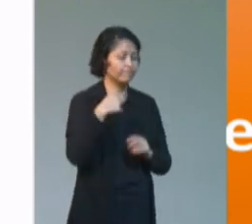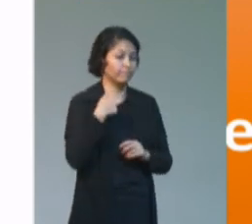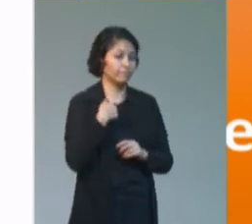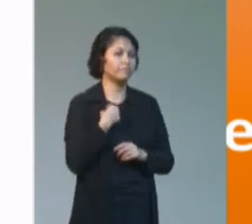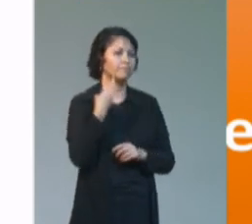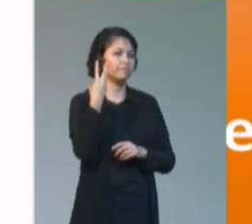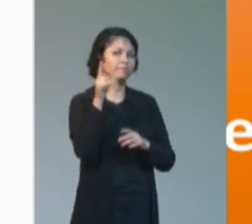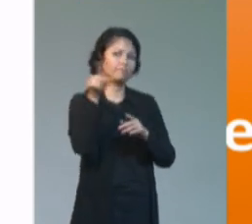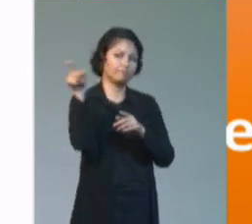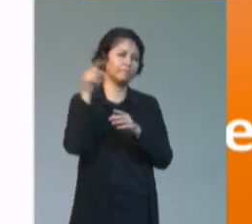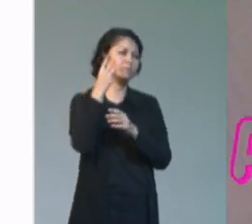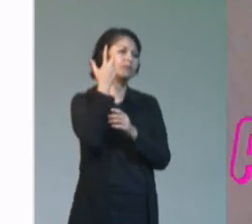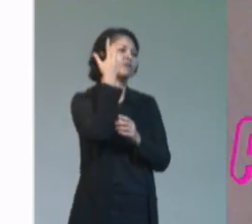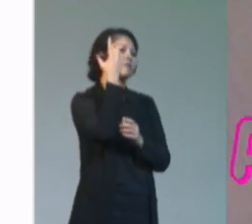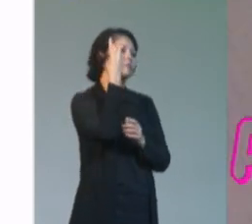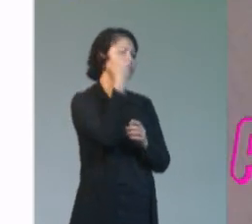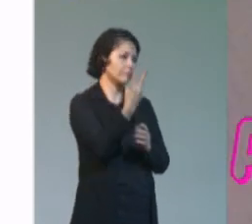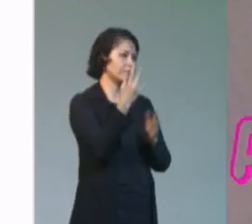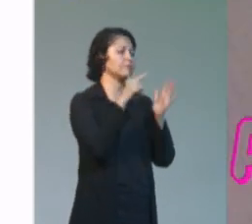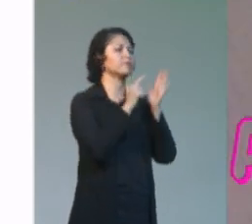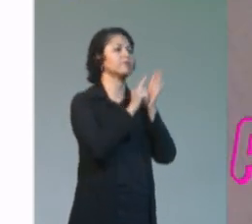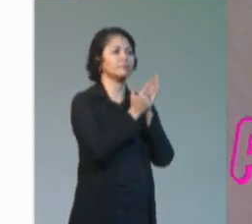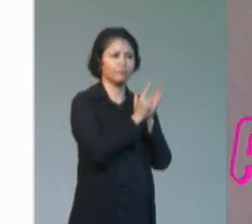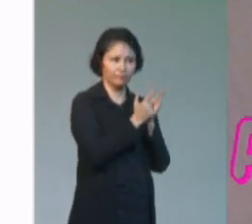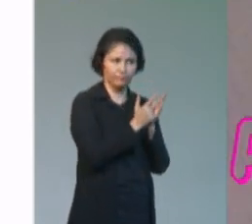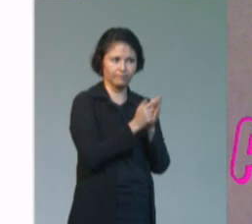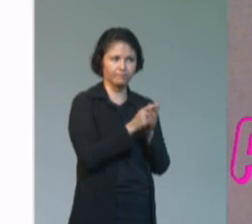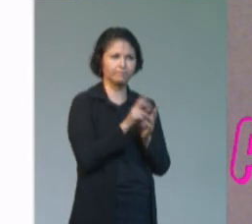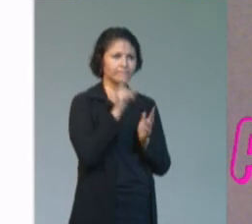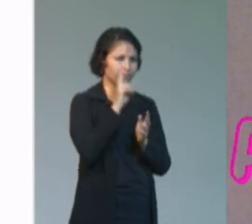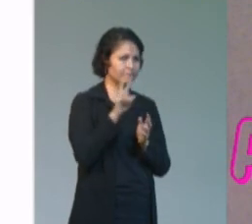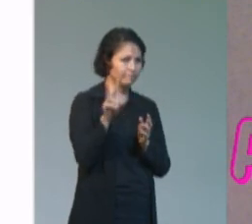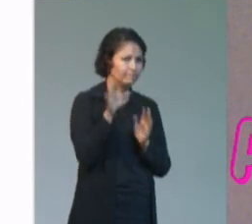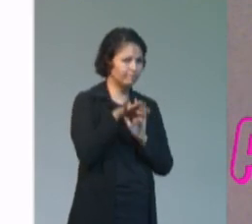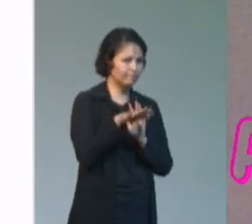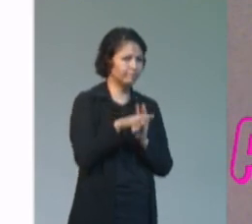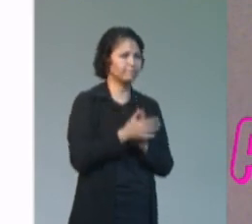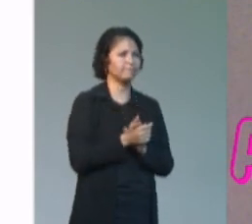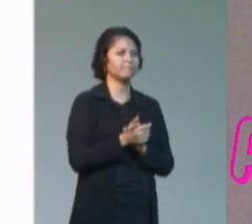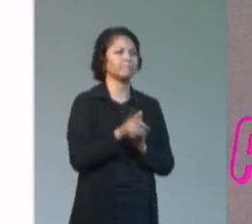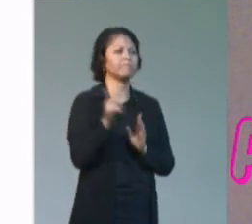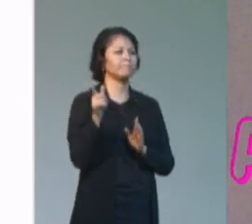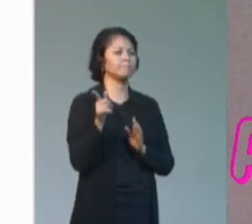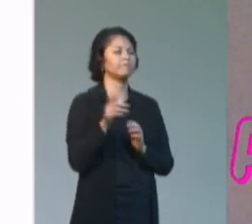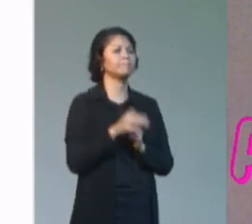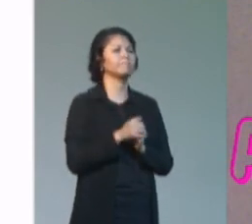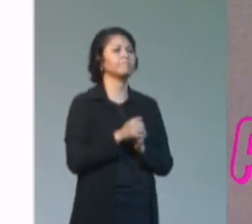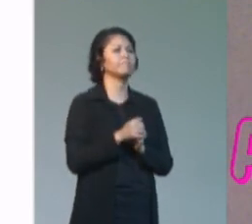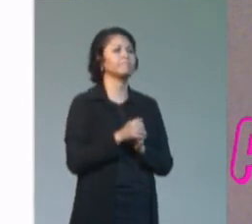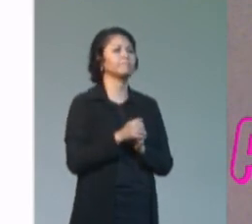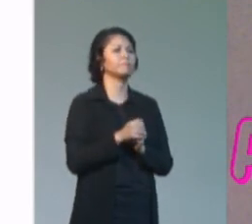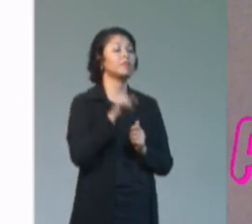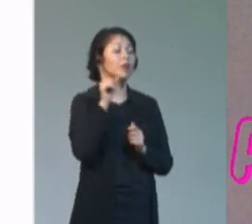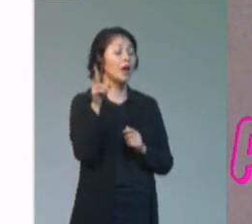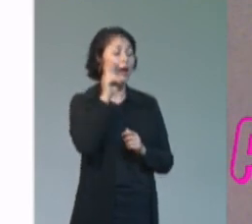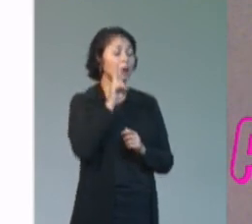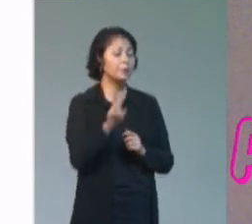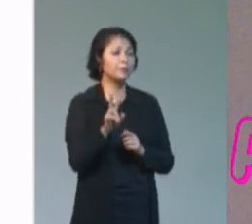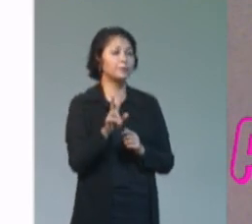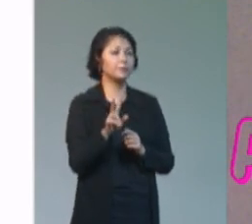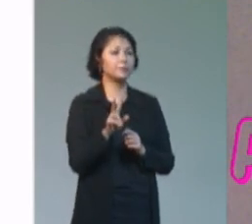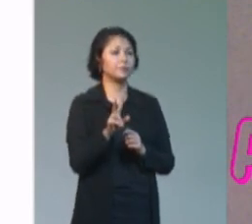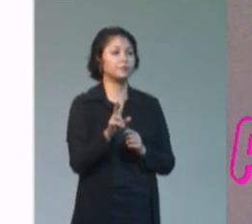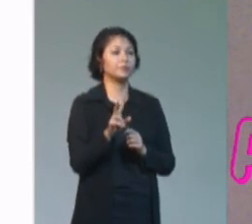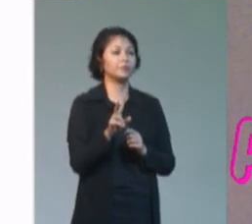libros desde un meta-análisis de investigaciones que nosotros hicimos sobre el e-learning y allí nos encontramos que había